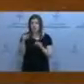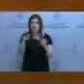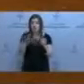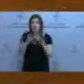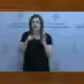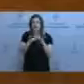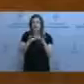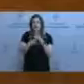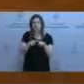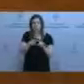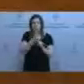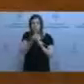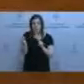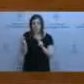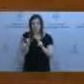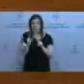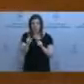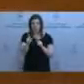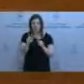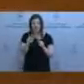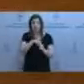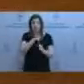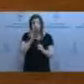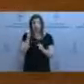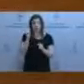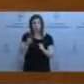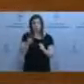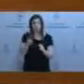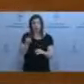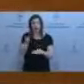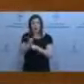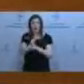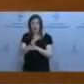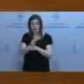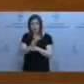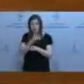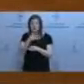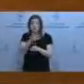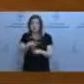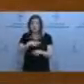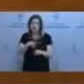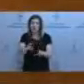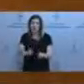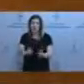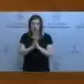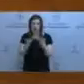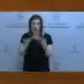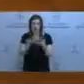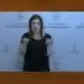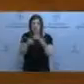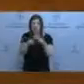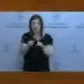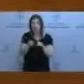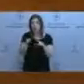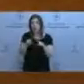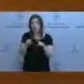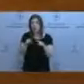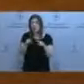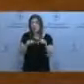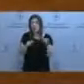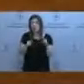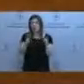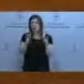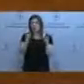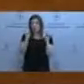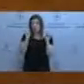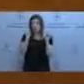más que deficiente y de los peores de España en cuanto a ayudas a la adquisición de libros de texto, de infraestructuras educativas, de formación profesional